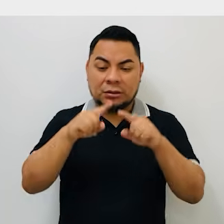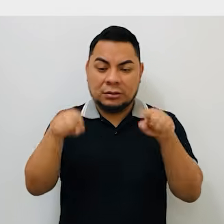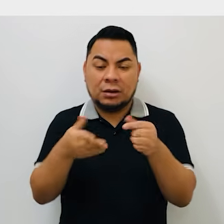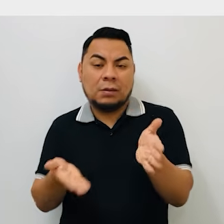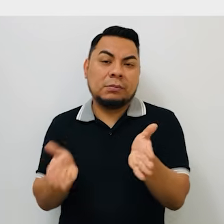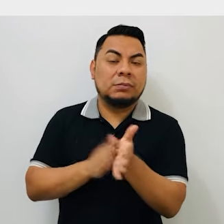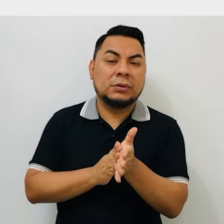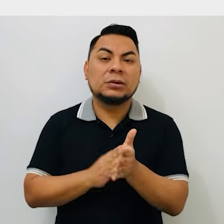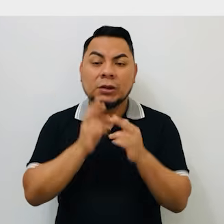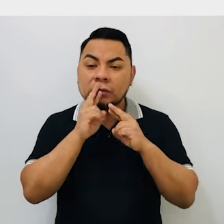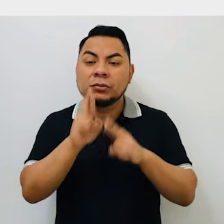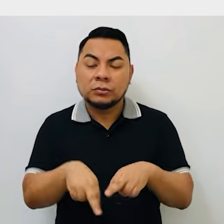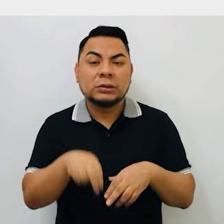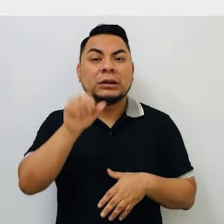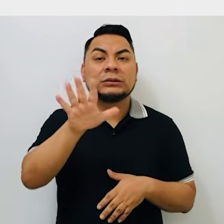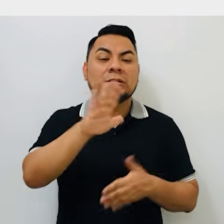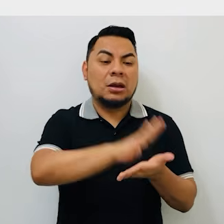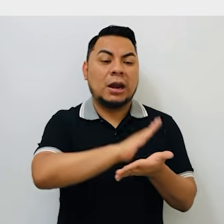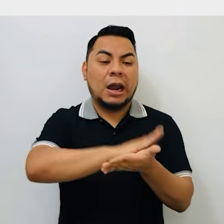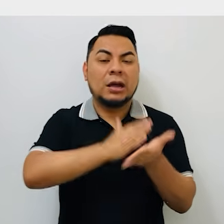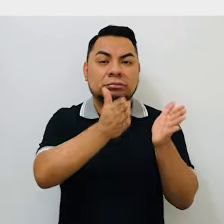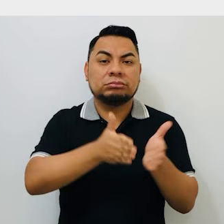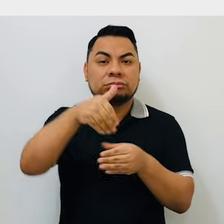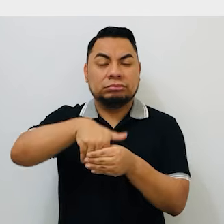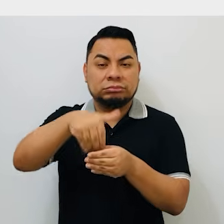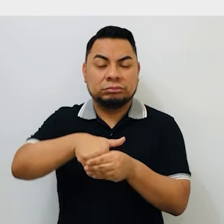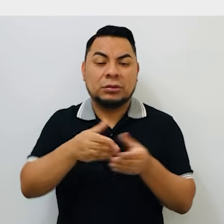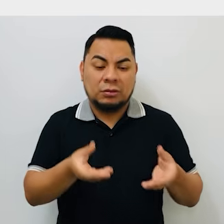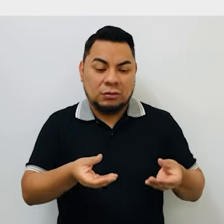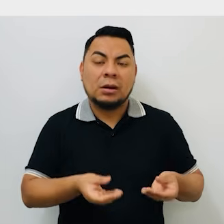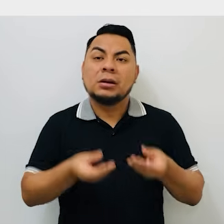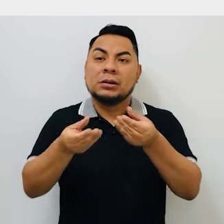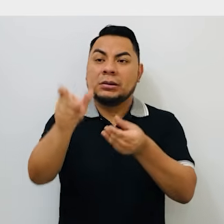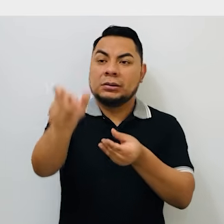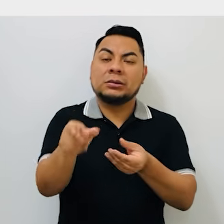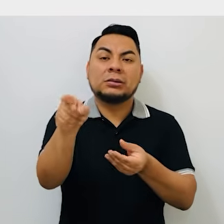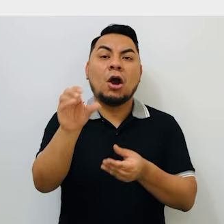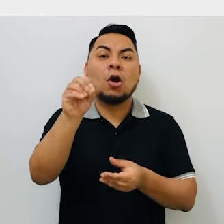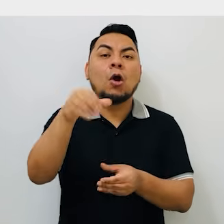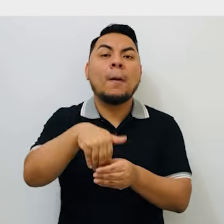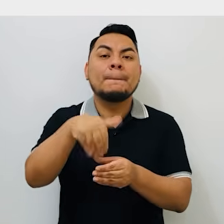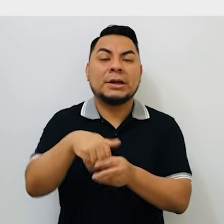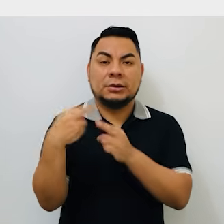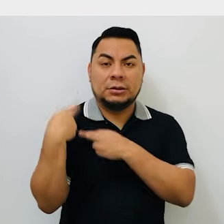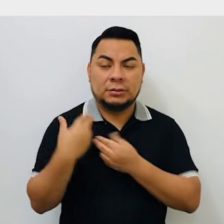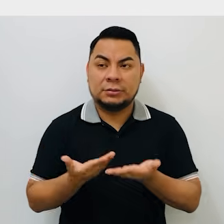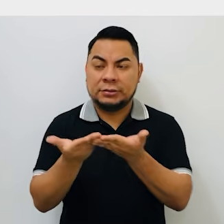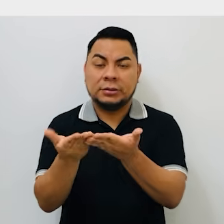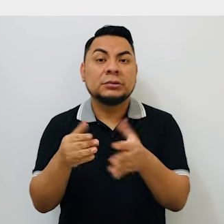pega una lámina sobre los resultados de las 5 actas de escrutinio que se entregarán al personal de la